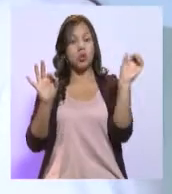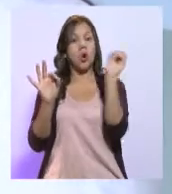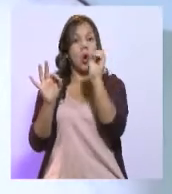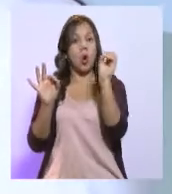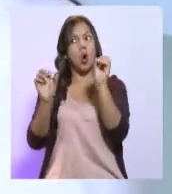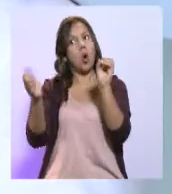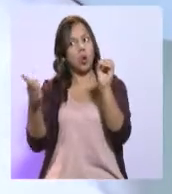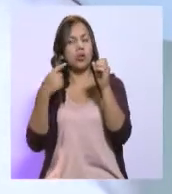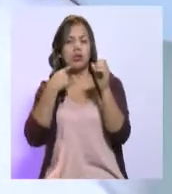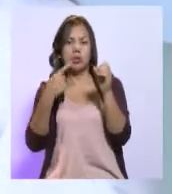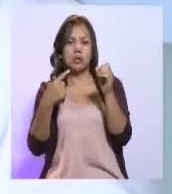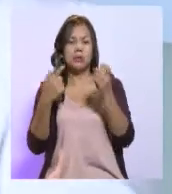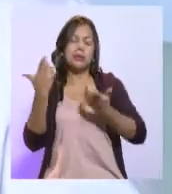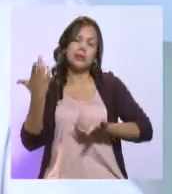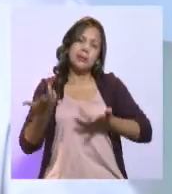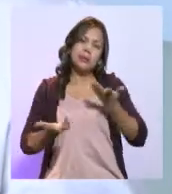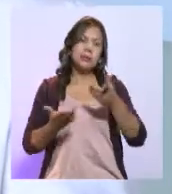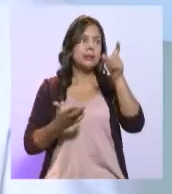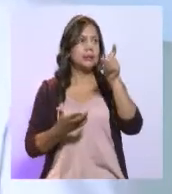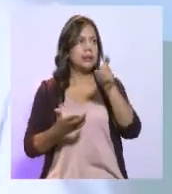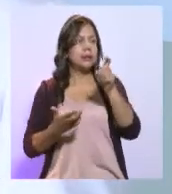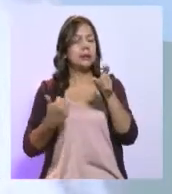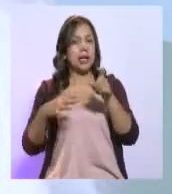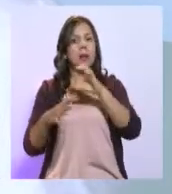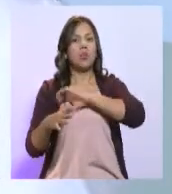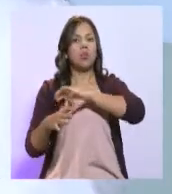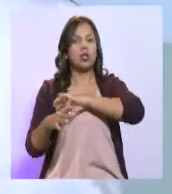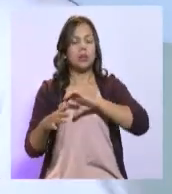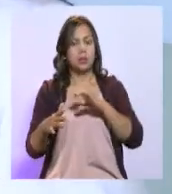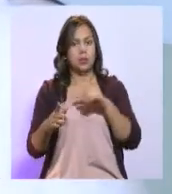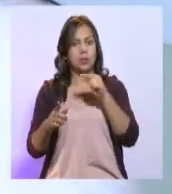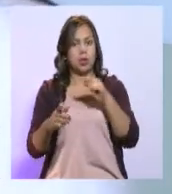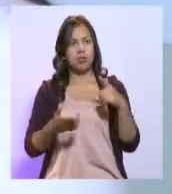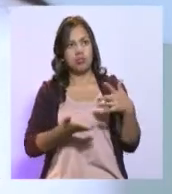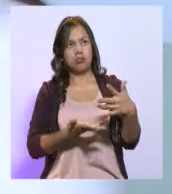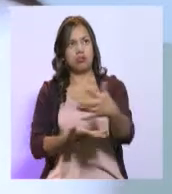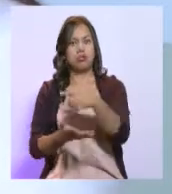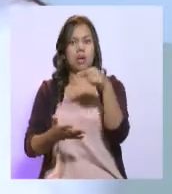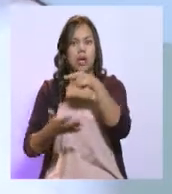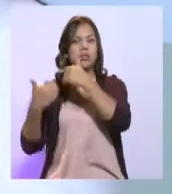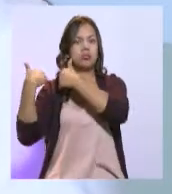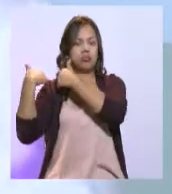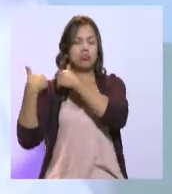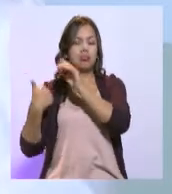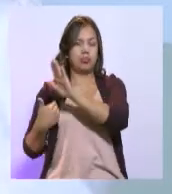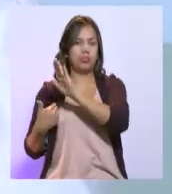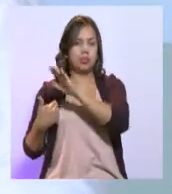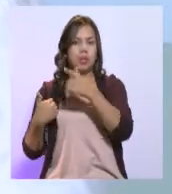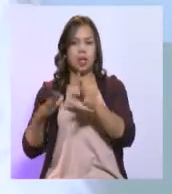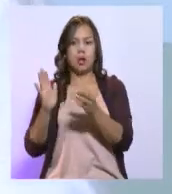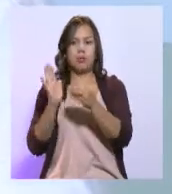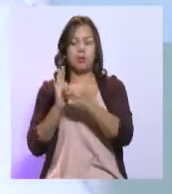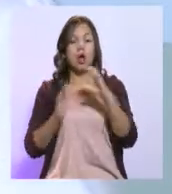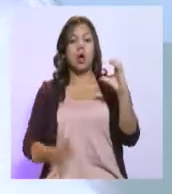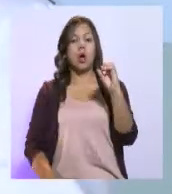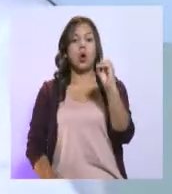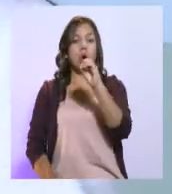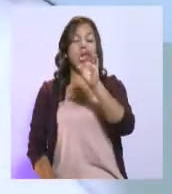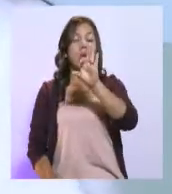posición que insiste en que es necesario que ya las municipalidades asuman esta competencia que está establecida en el COTAD